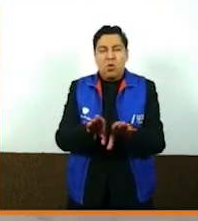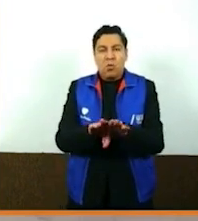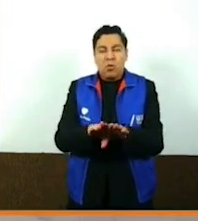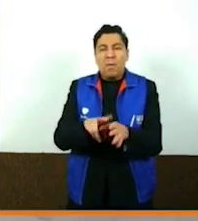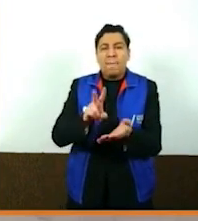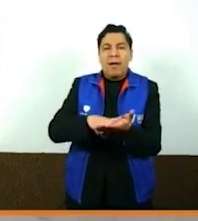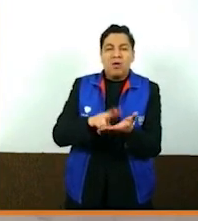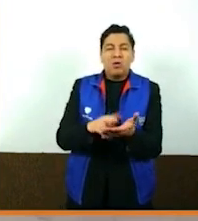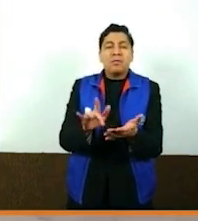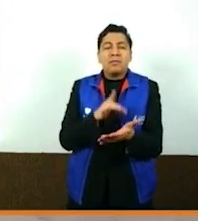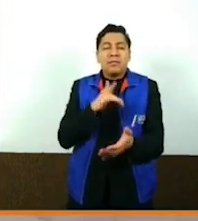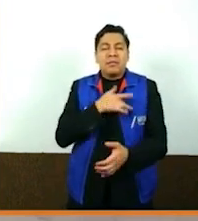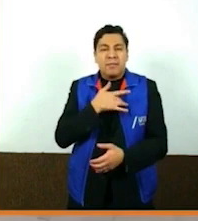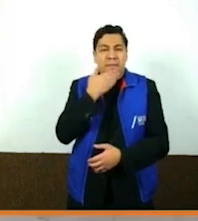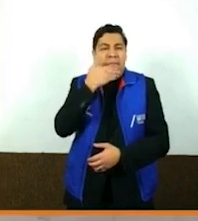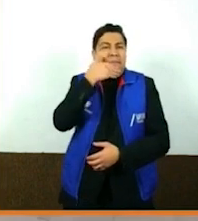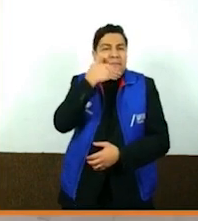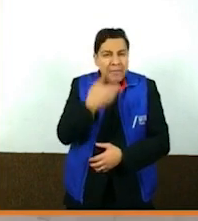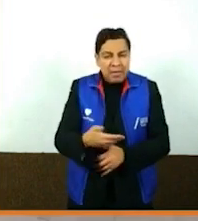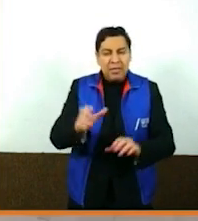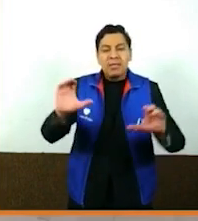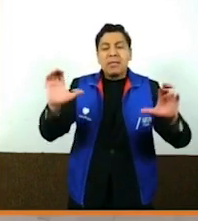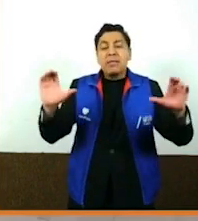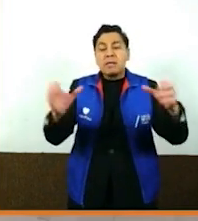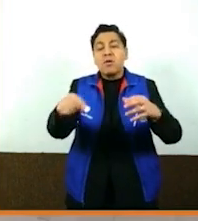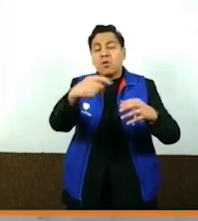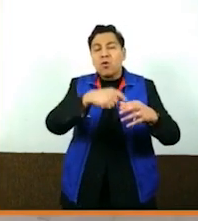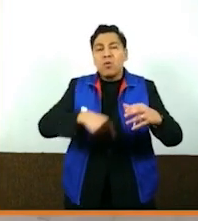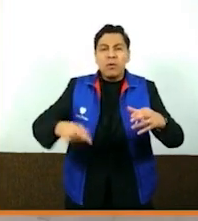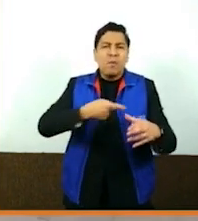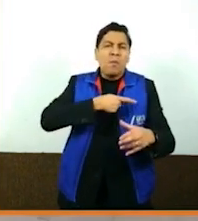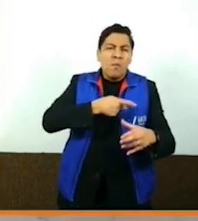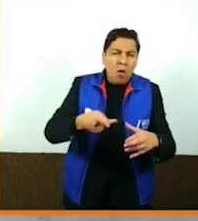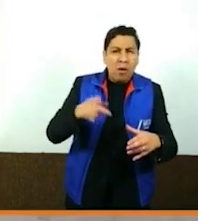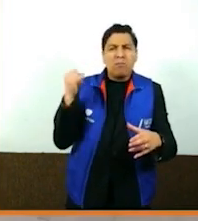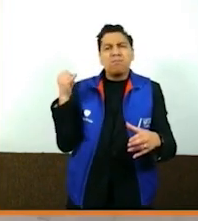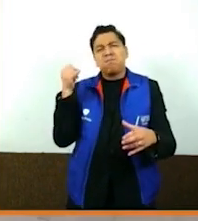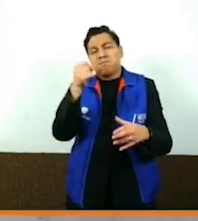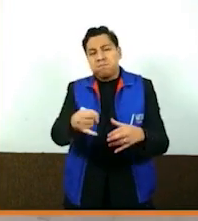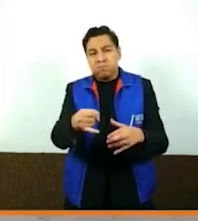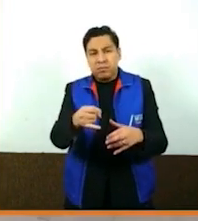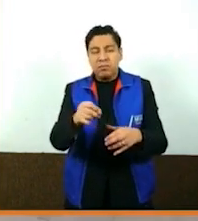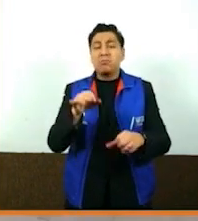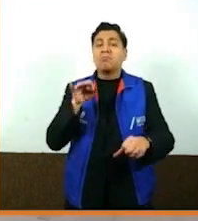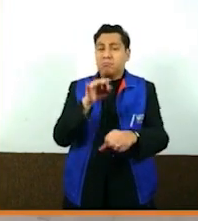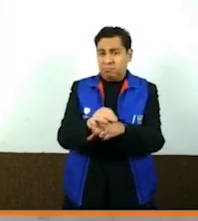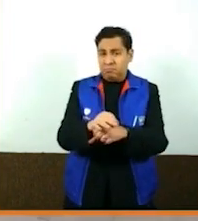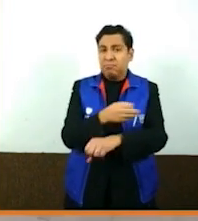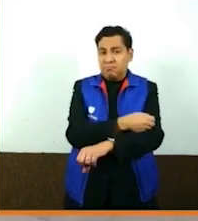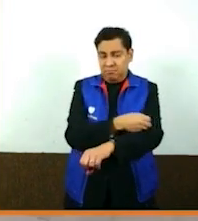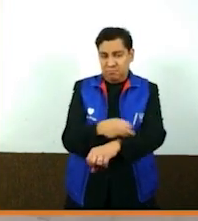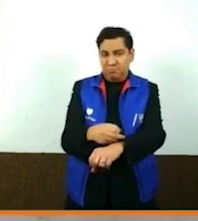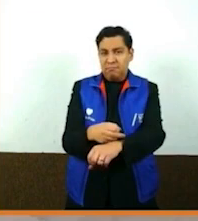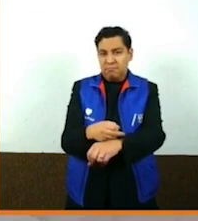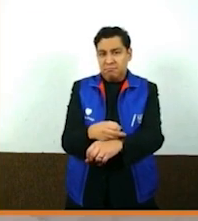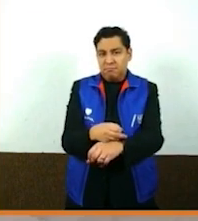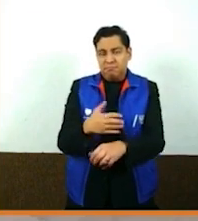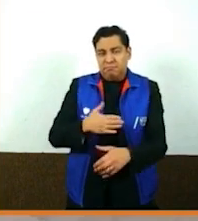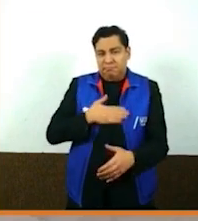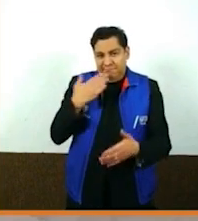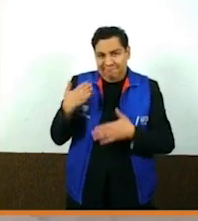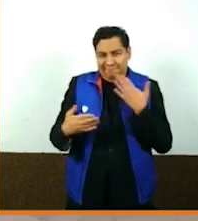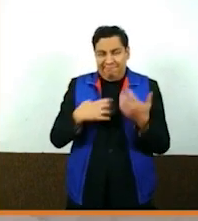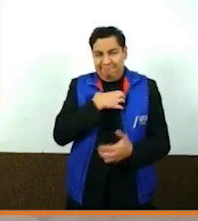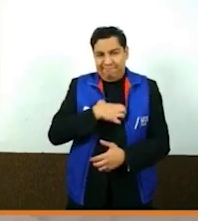valor que genera bienestar y una mejor calidad de vida para millones de familias mexicanas. Y en este punto,